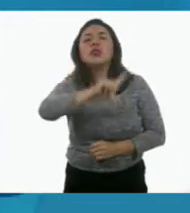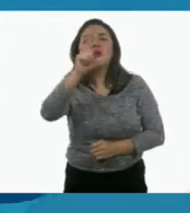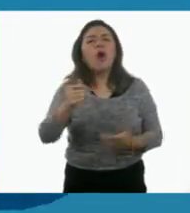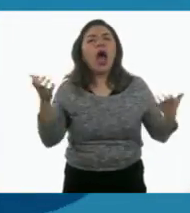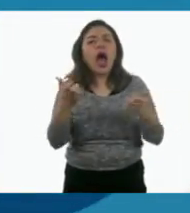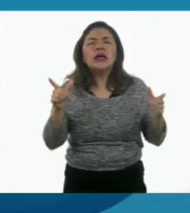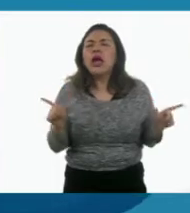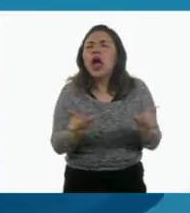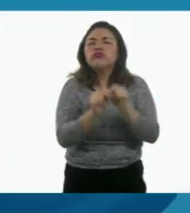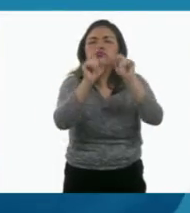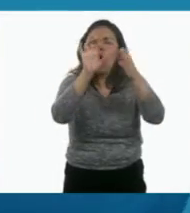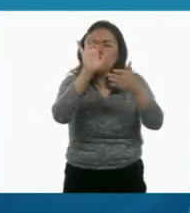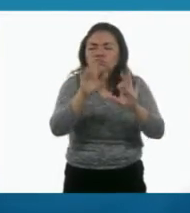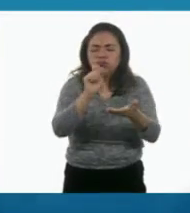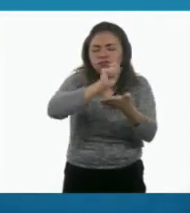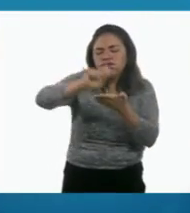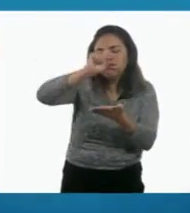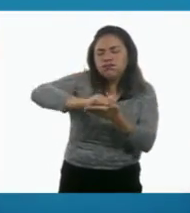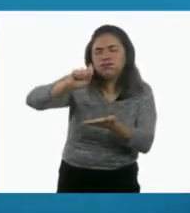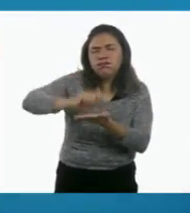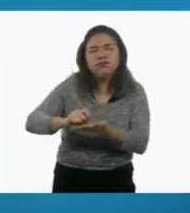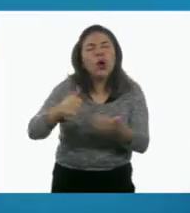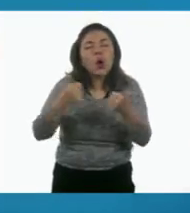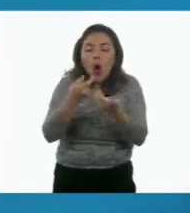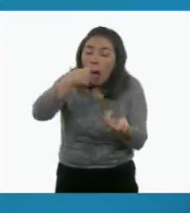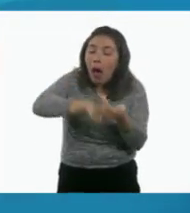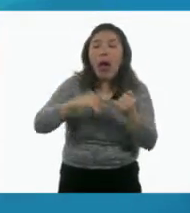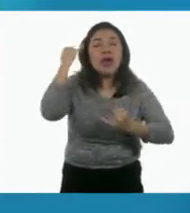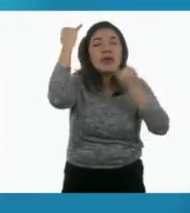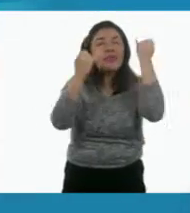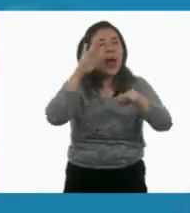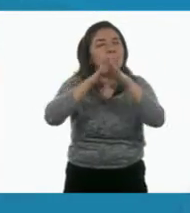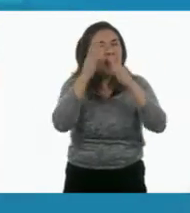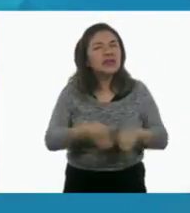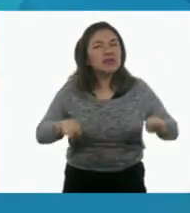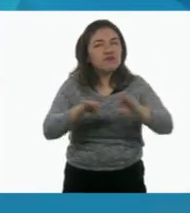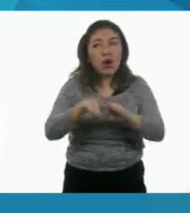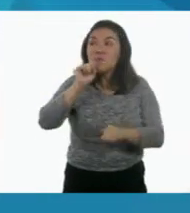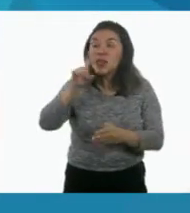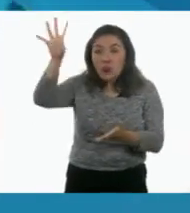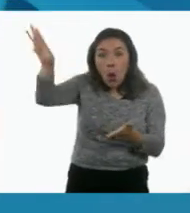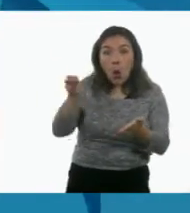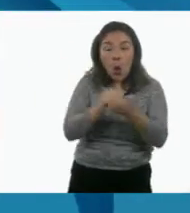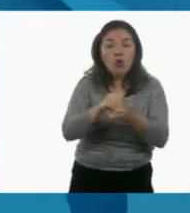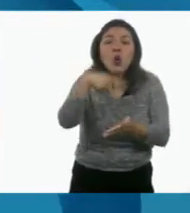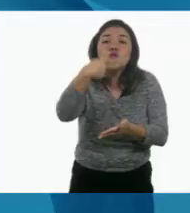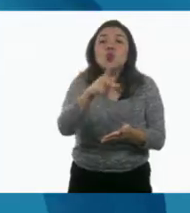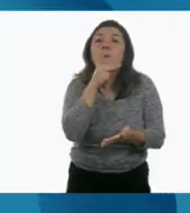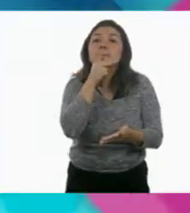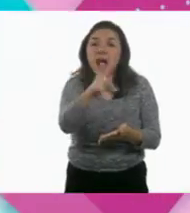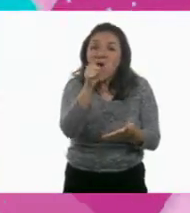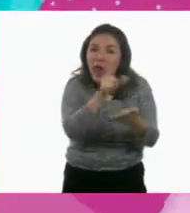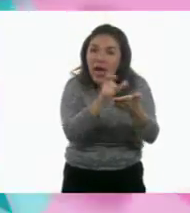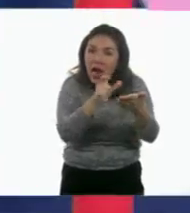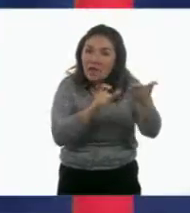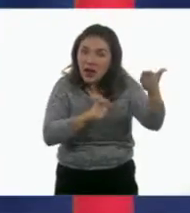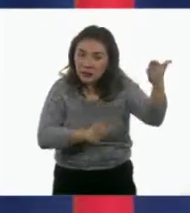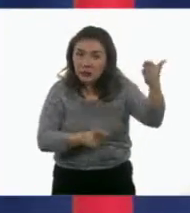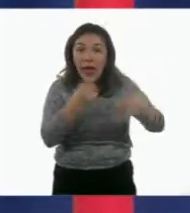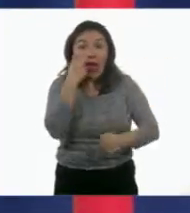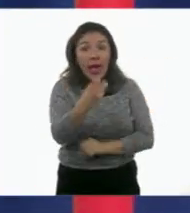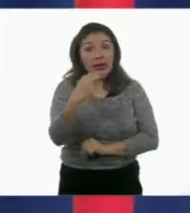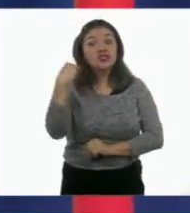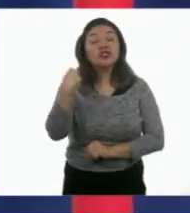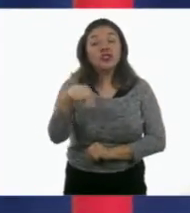breve redacción que recoja las ideas principales del texto, pero con nuestras propias palabras. Eso se